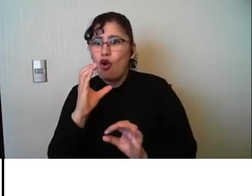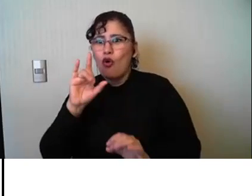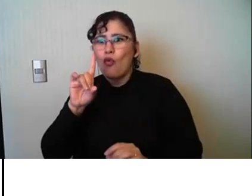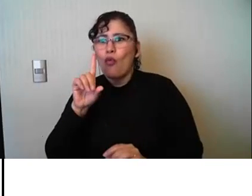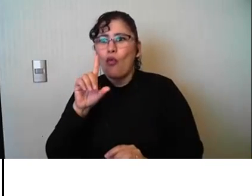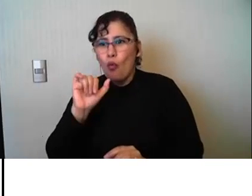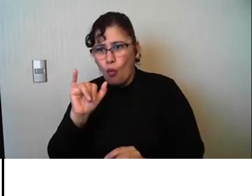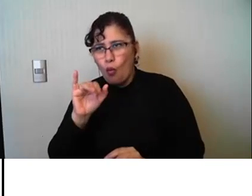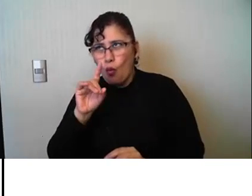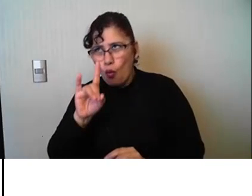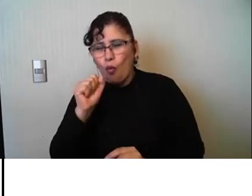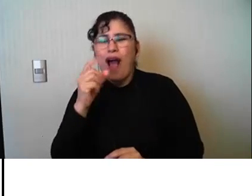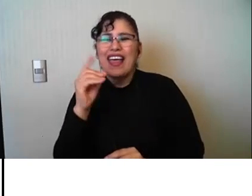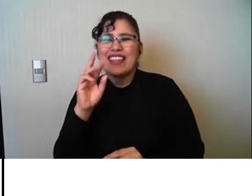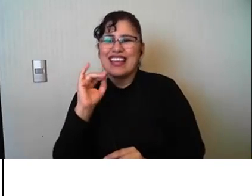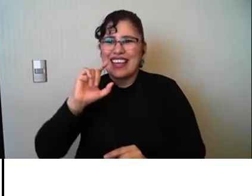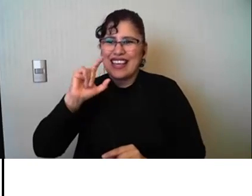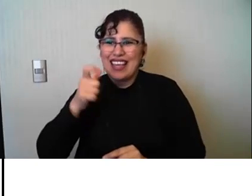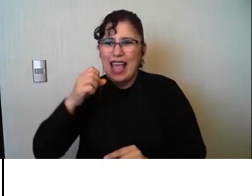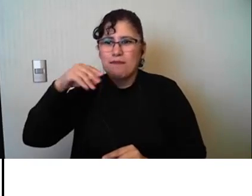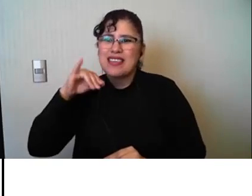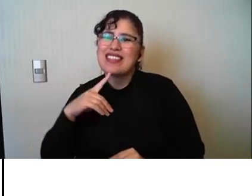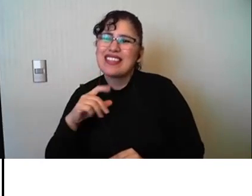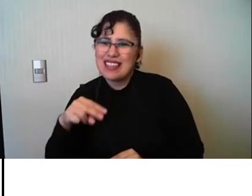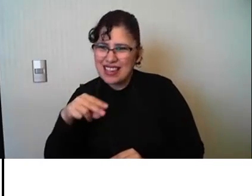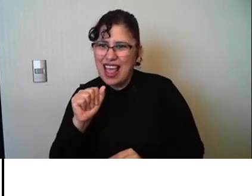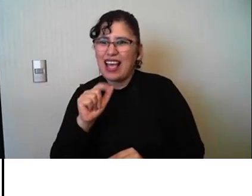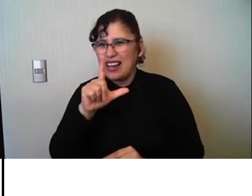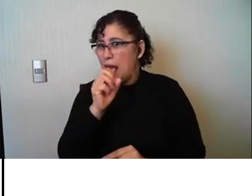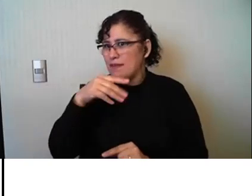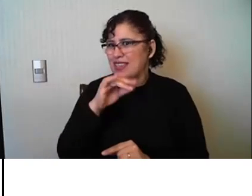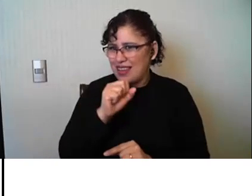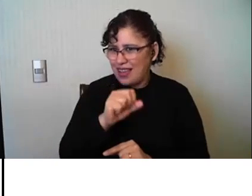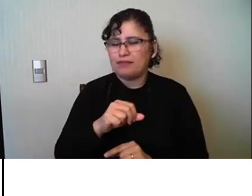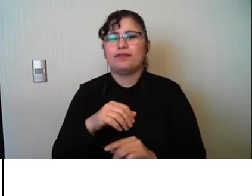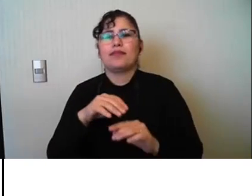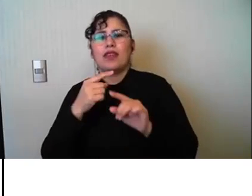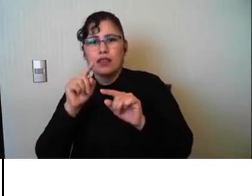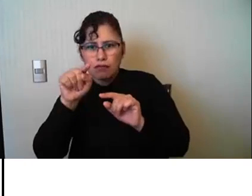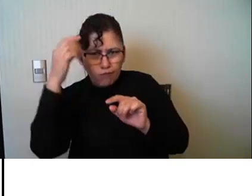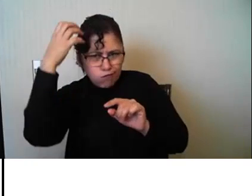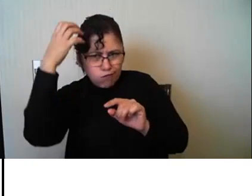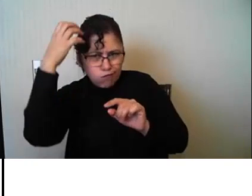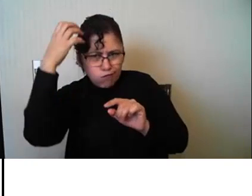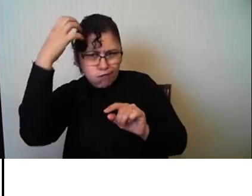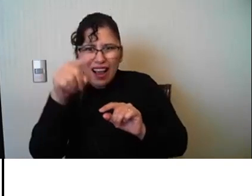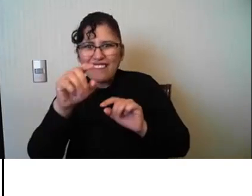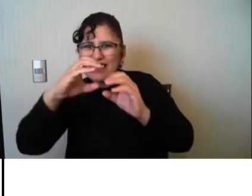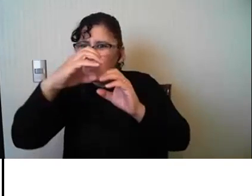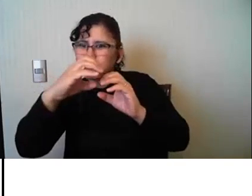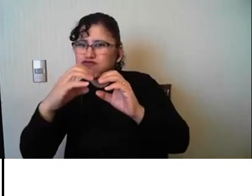inferiores. Respecto a los núcleos de la base, acá vemos la cabeza del núcleo caudado,